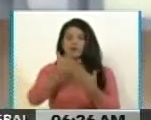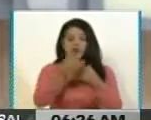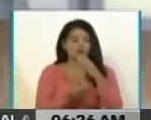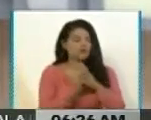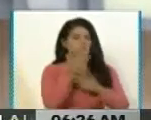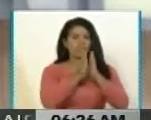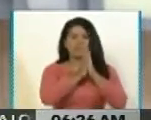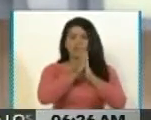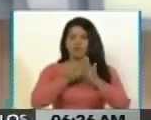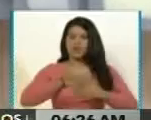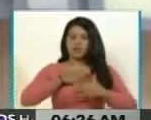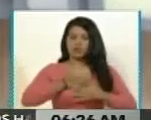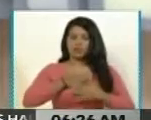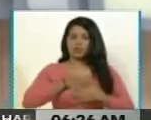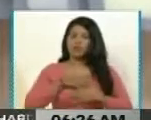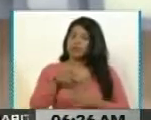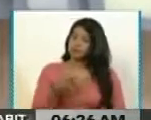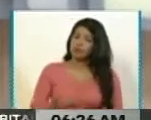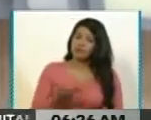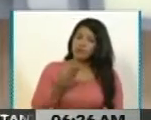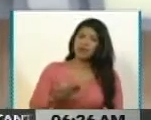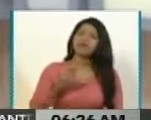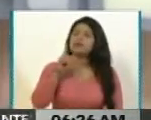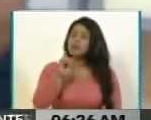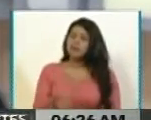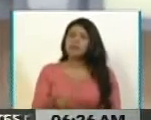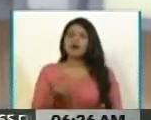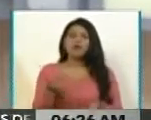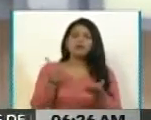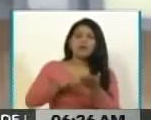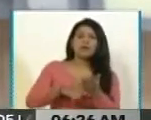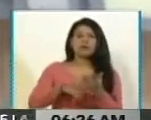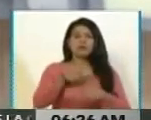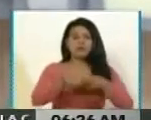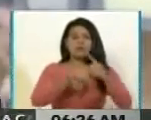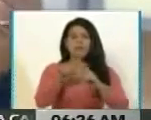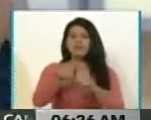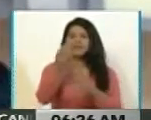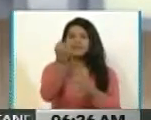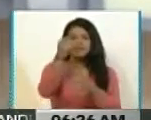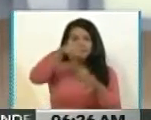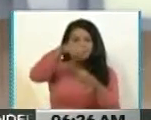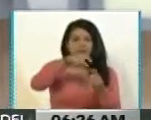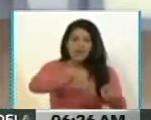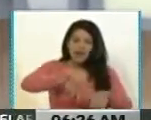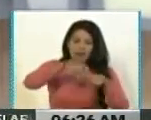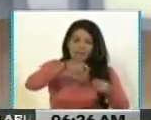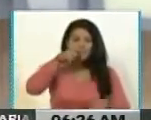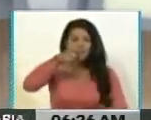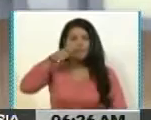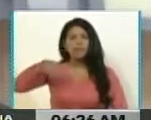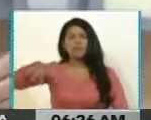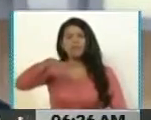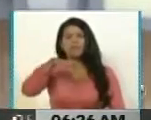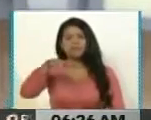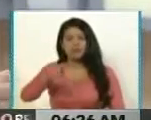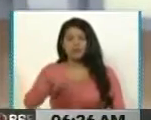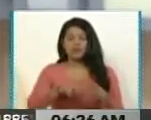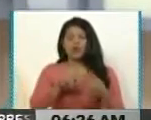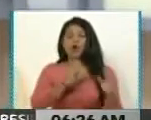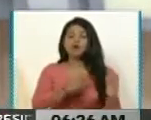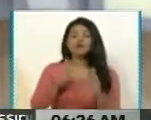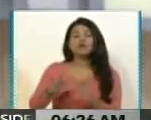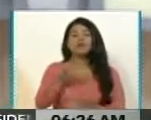importantes, el retomar la producción, el retomar la semilla campesina, la organización